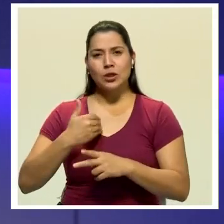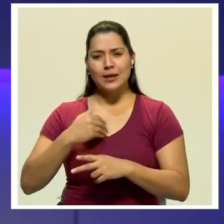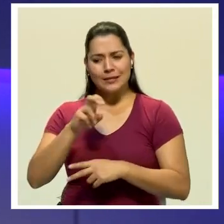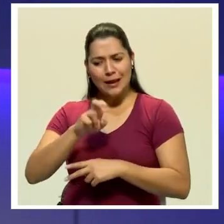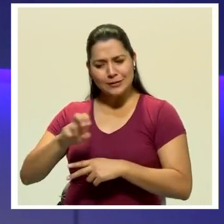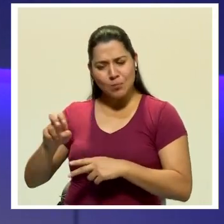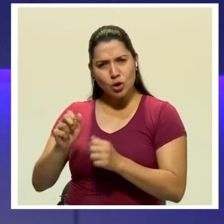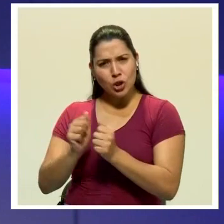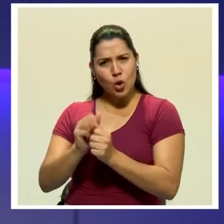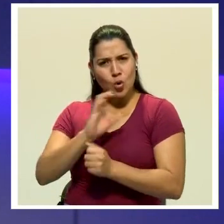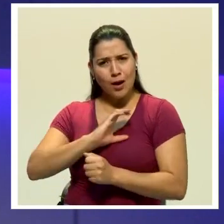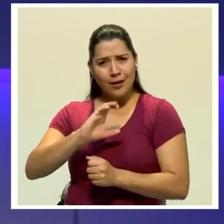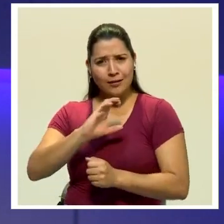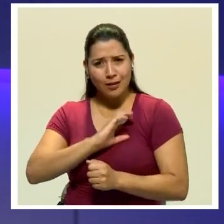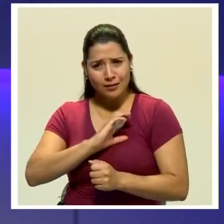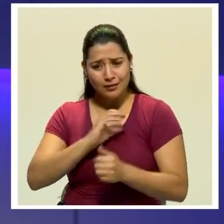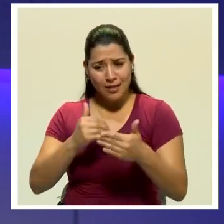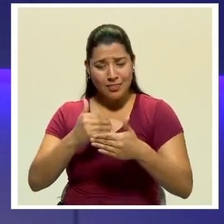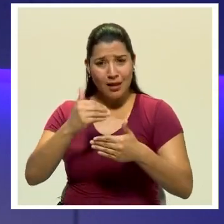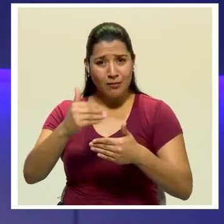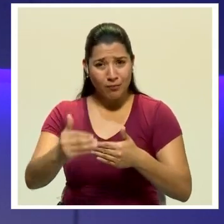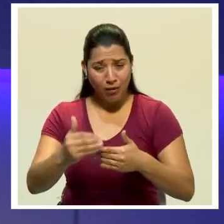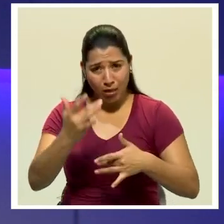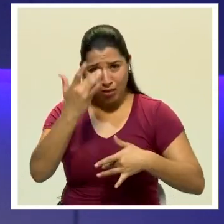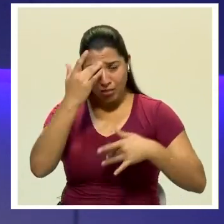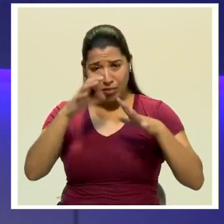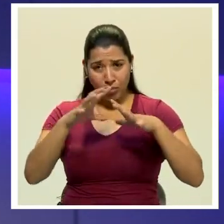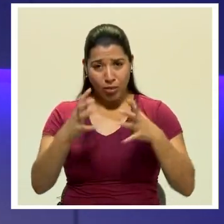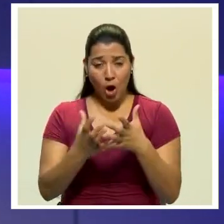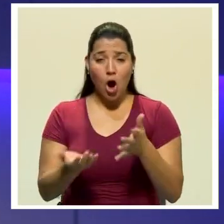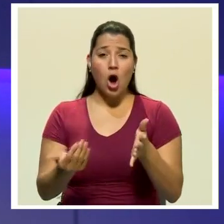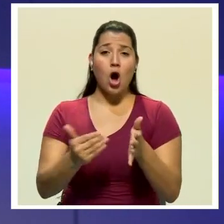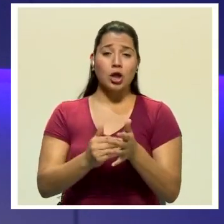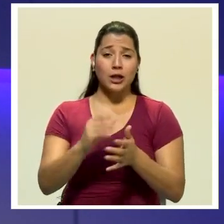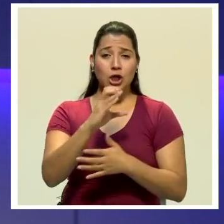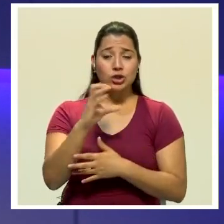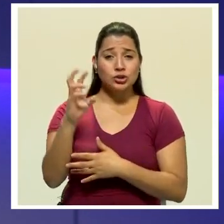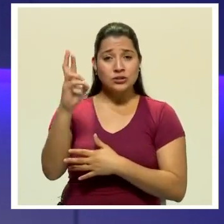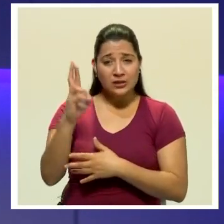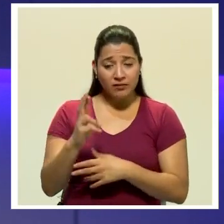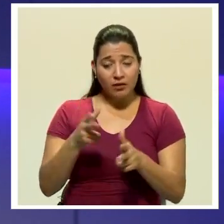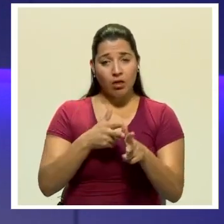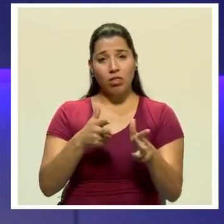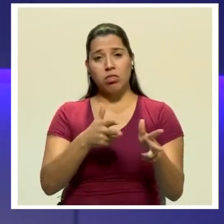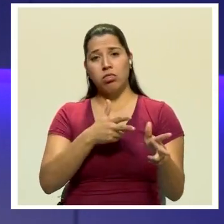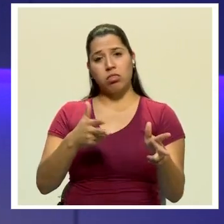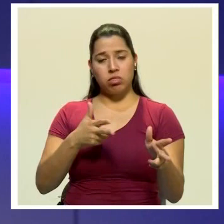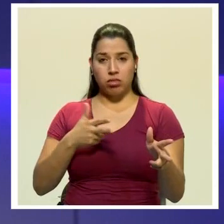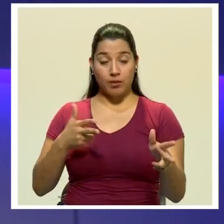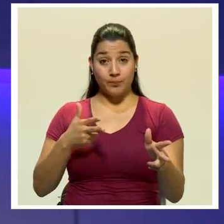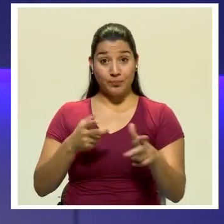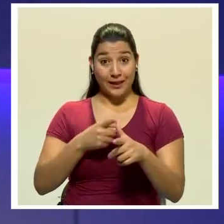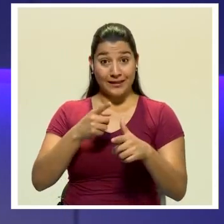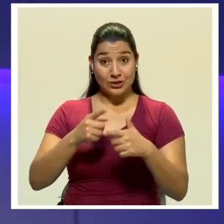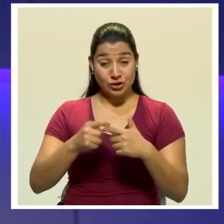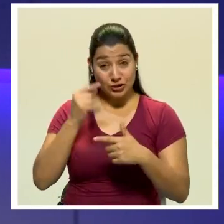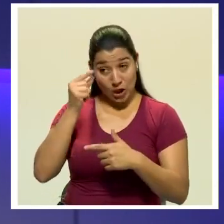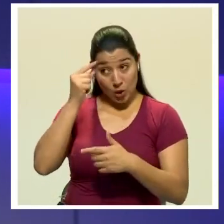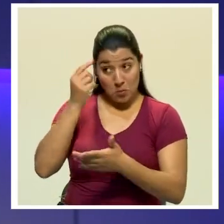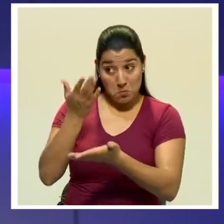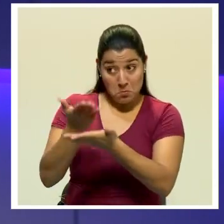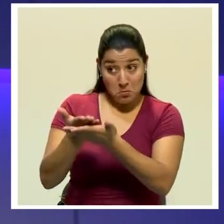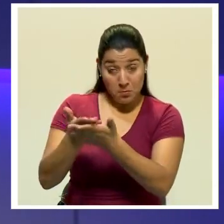presas interminables. El Poder Ejecutivo presentó al Congreso un plan para construir un moderno